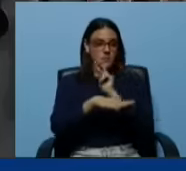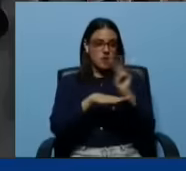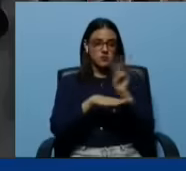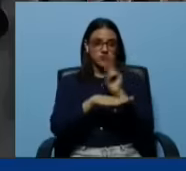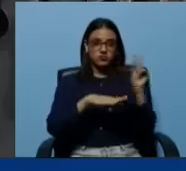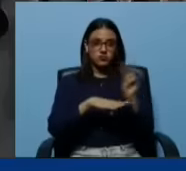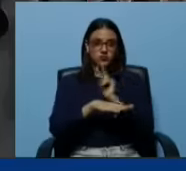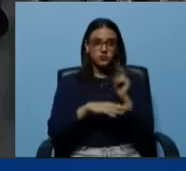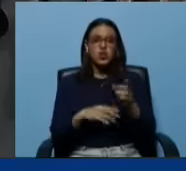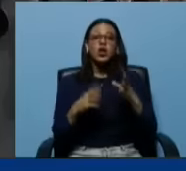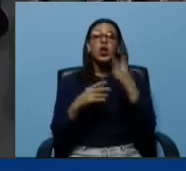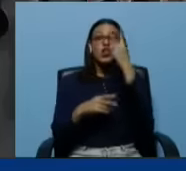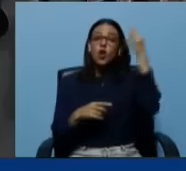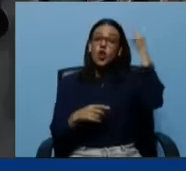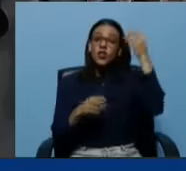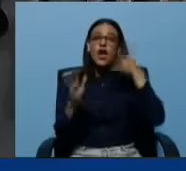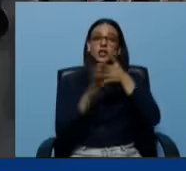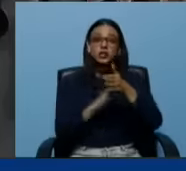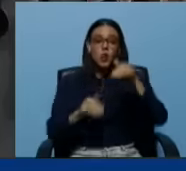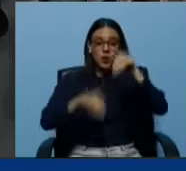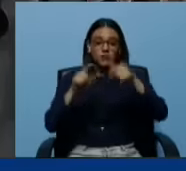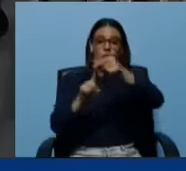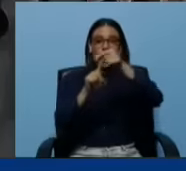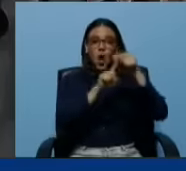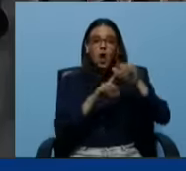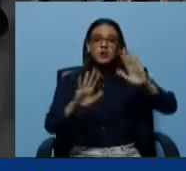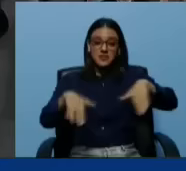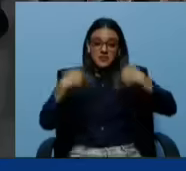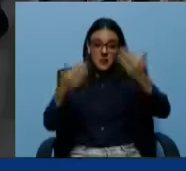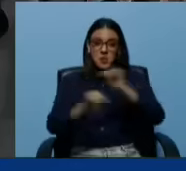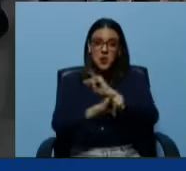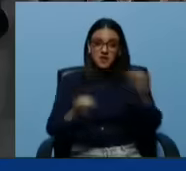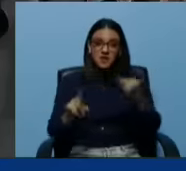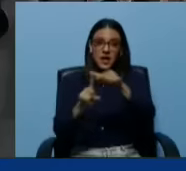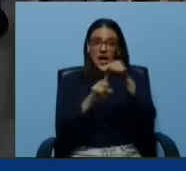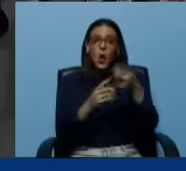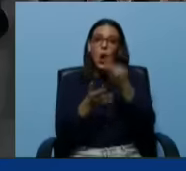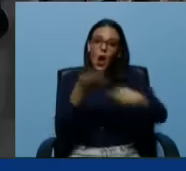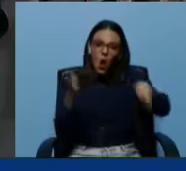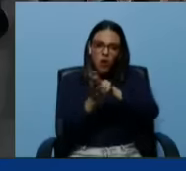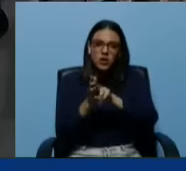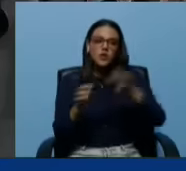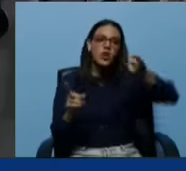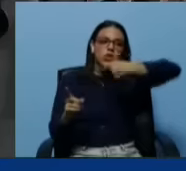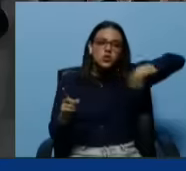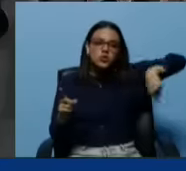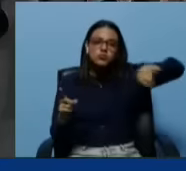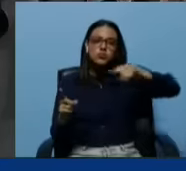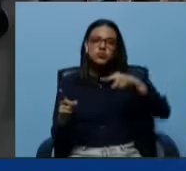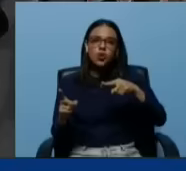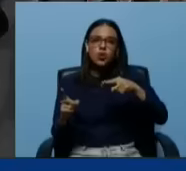Después de 2 días de la reelección de Nicolás Maduro como presidente de Venezuela,